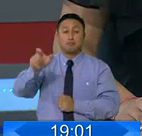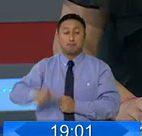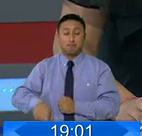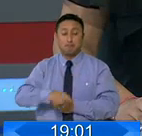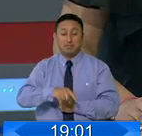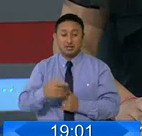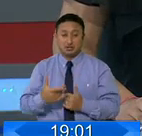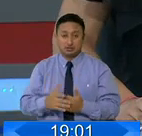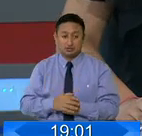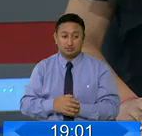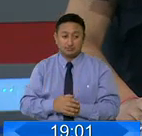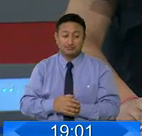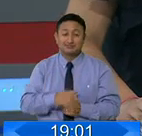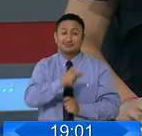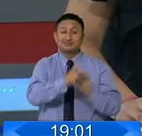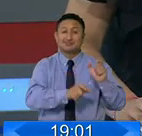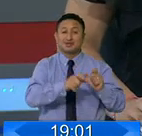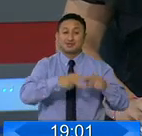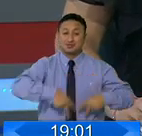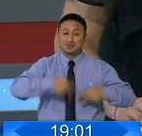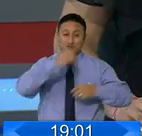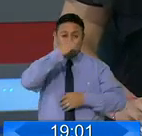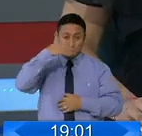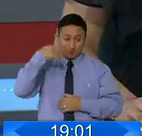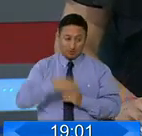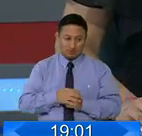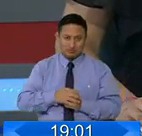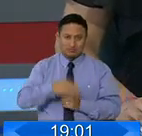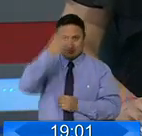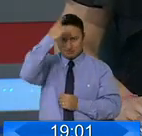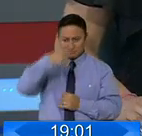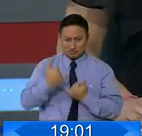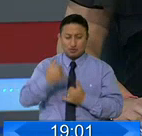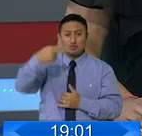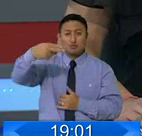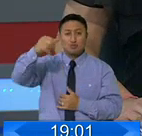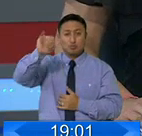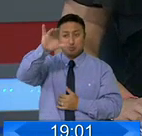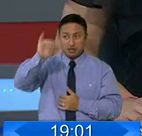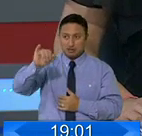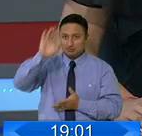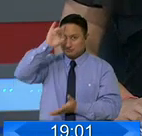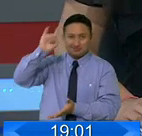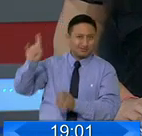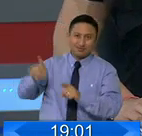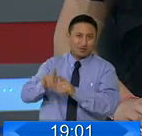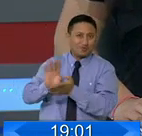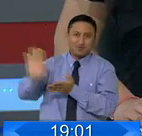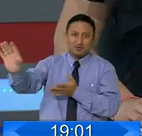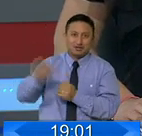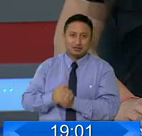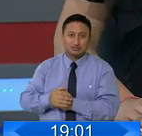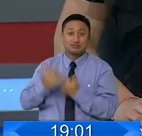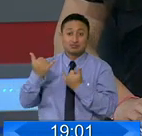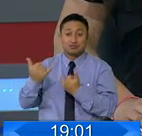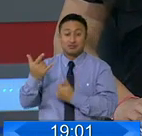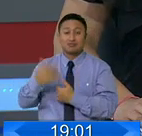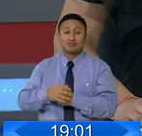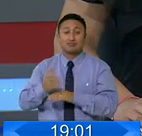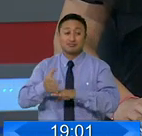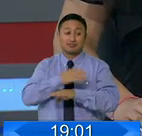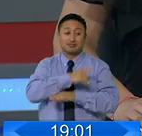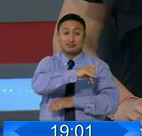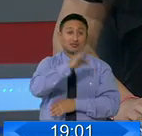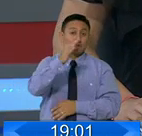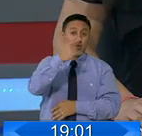contaminación de Chevron y la Amazonía ecuatoriana rechazó el fallo del arbitraje en La Haya y aseguró que la sentencia en contra de la petrolera sigue